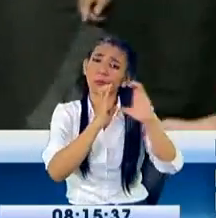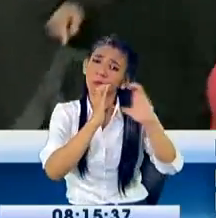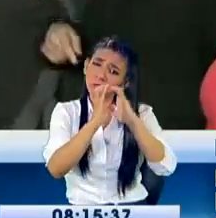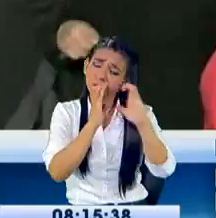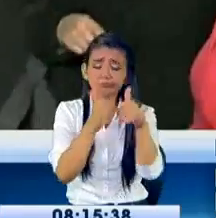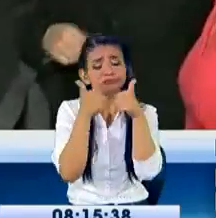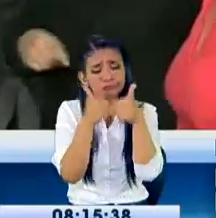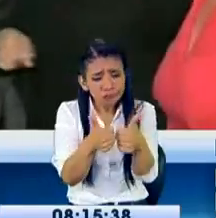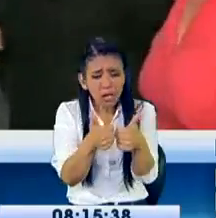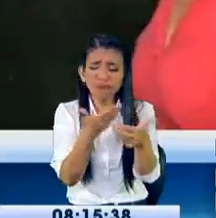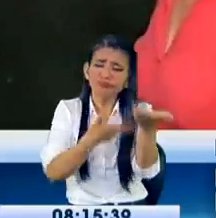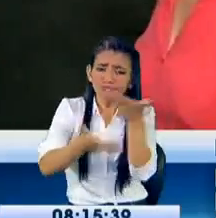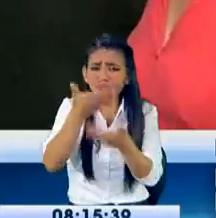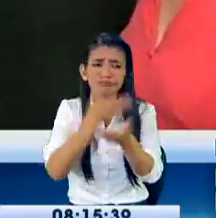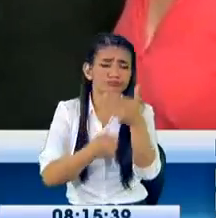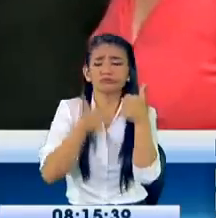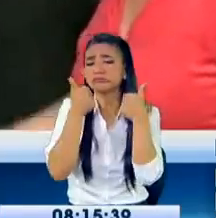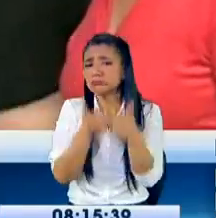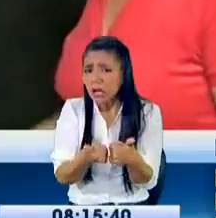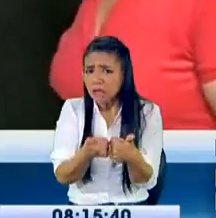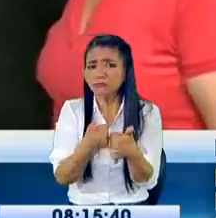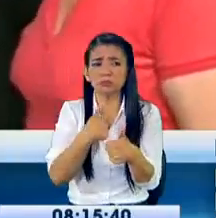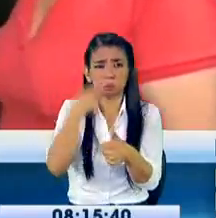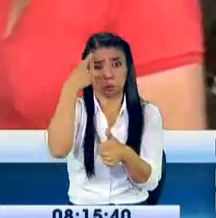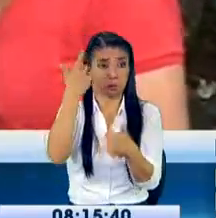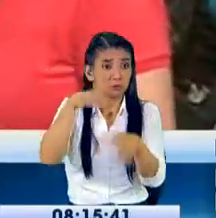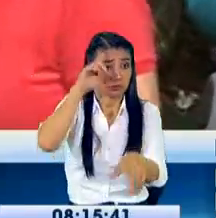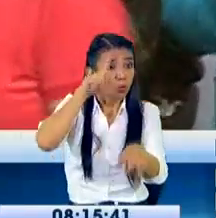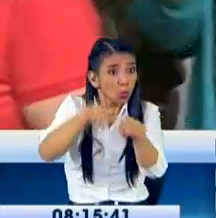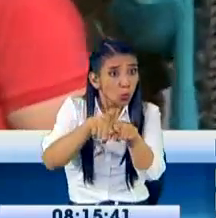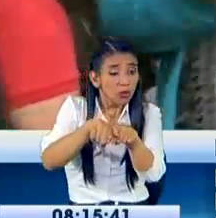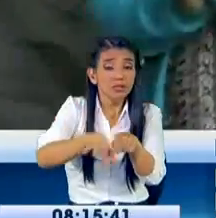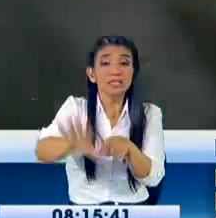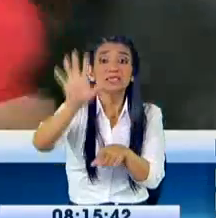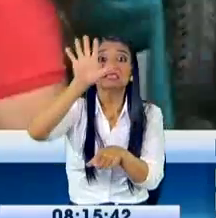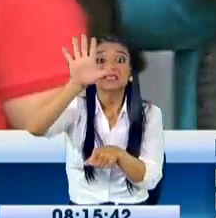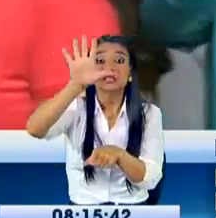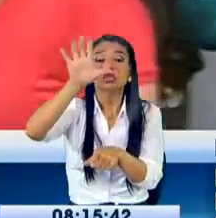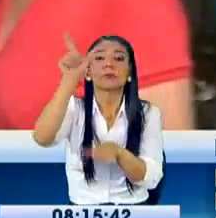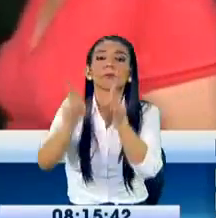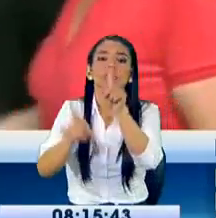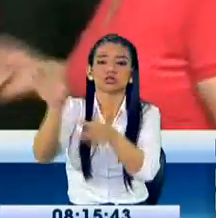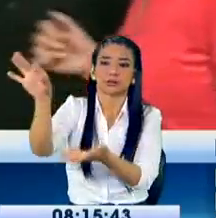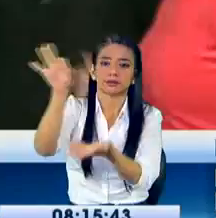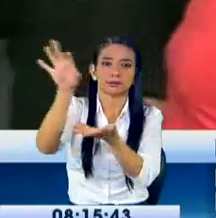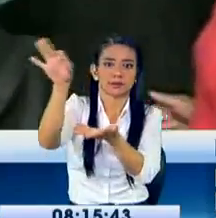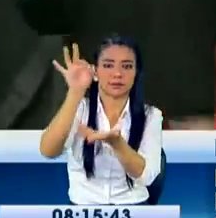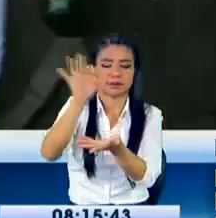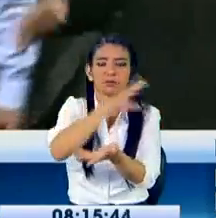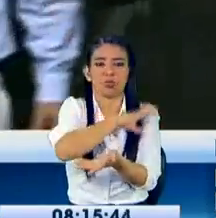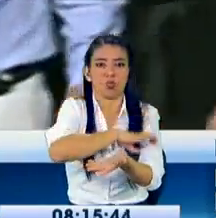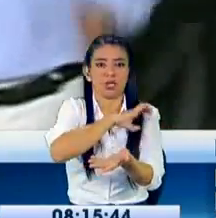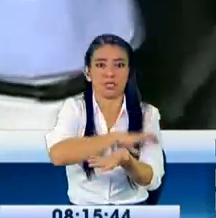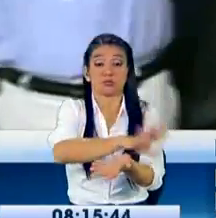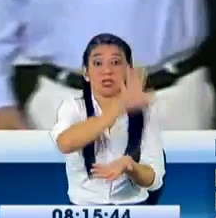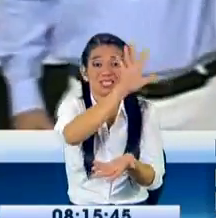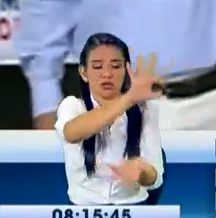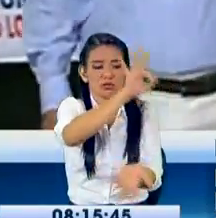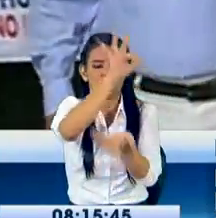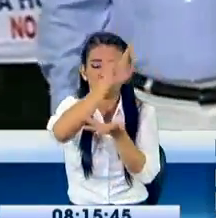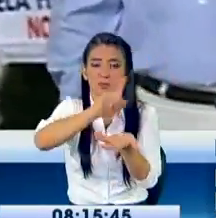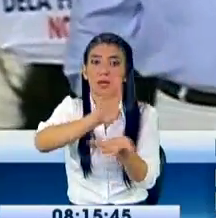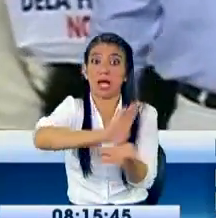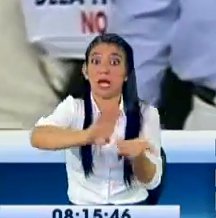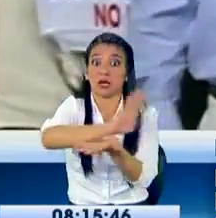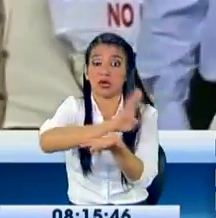nosotros esperamos que el Cabildo, los moradores de este sector, lleguen a un consenso lo más pronto posible que beneficie incluso a los sectores de las